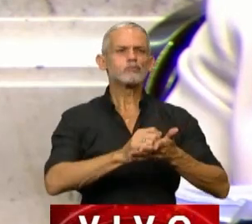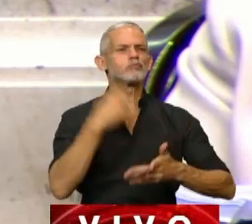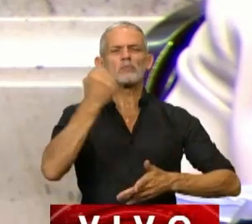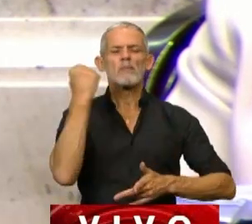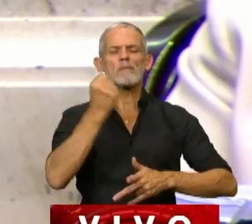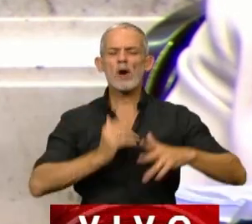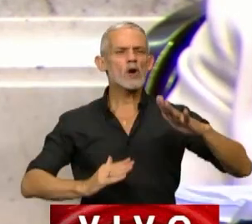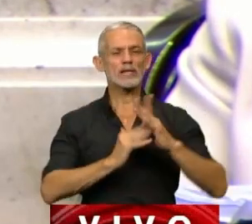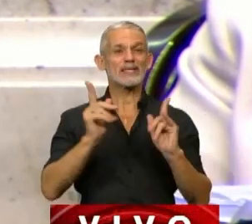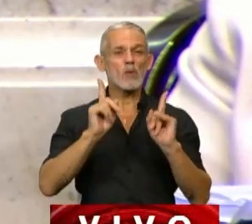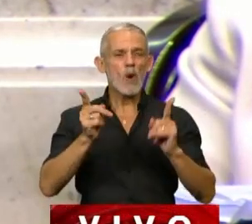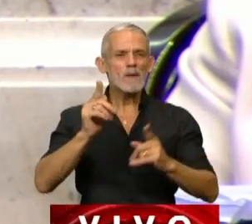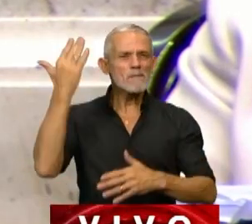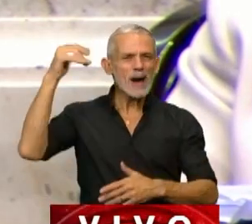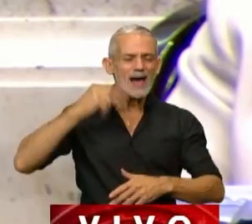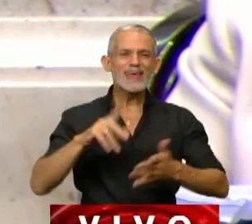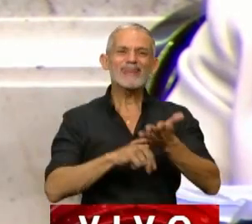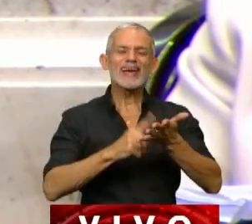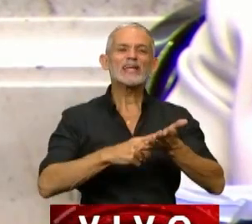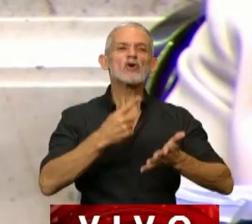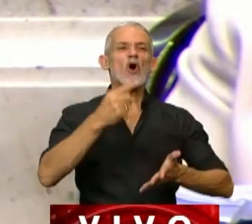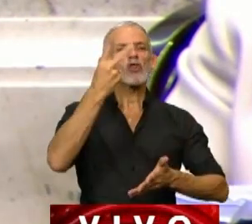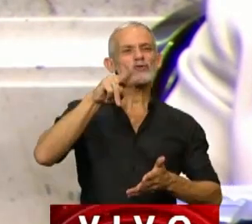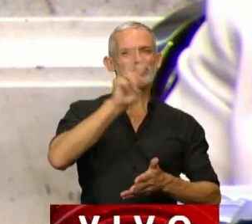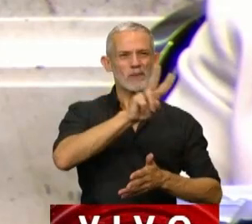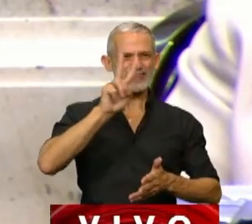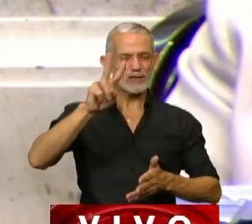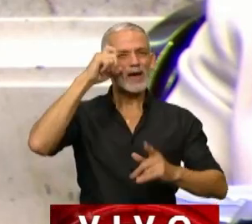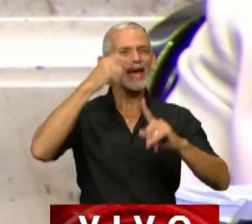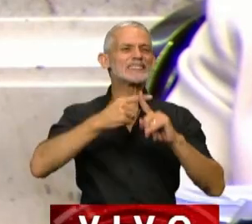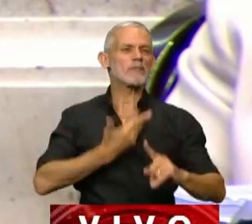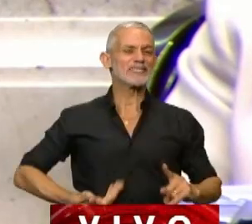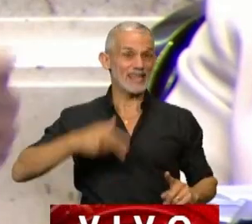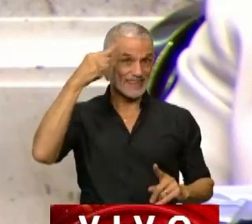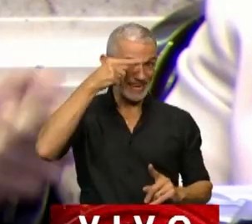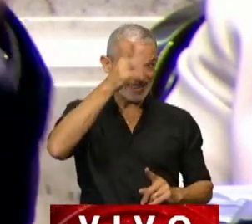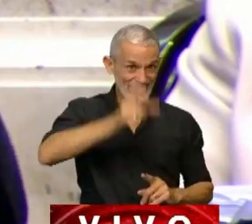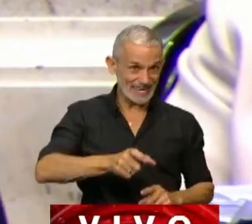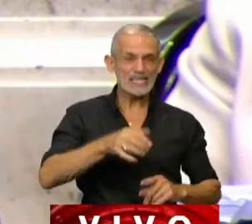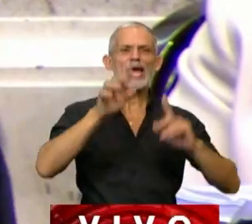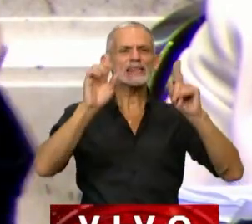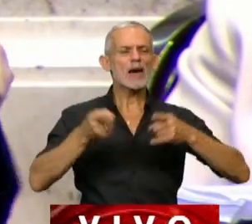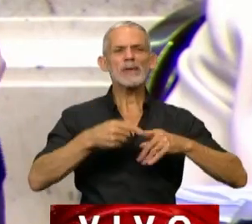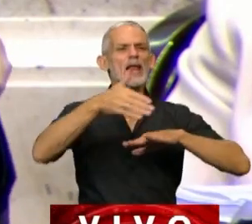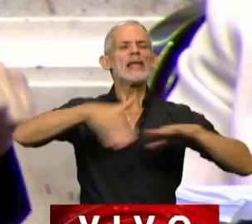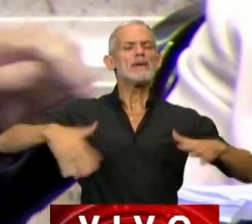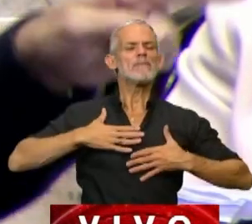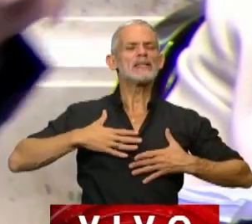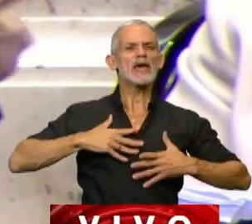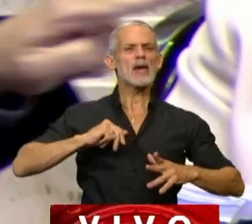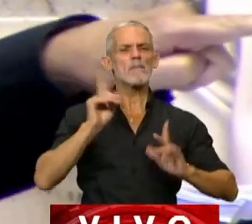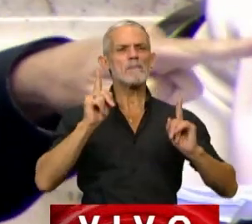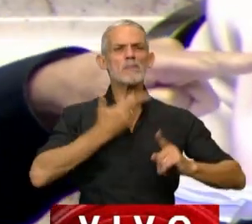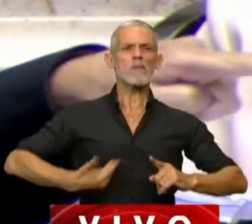fue el decreto 222 del expresidente Kirchner, que también se autolimitó en